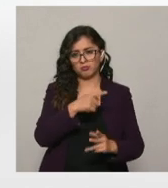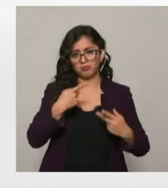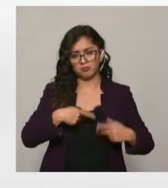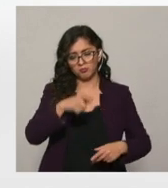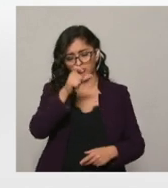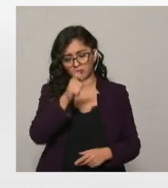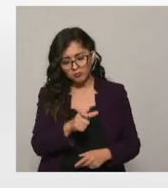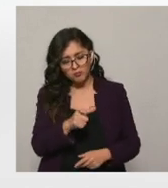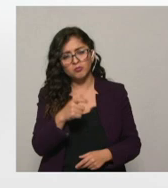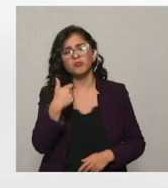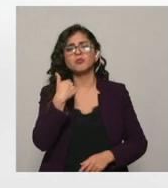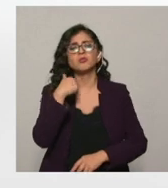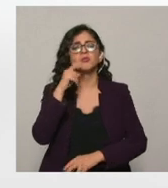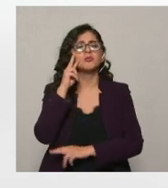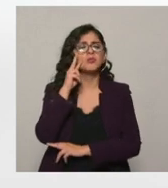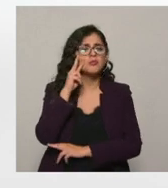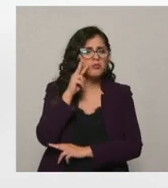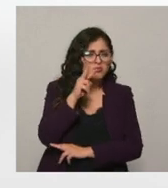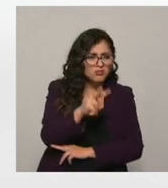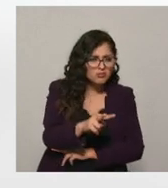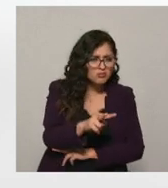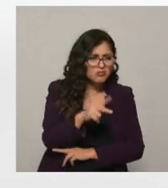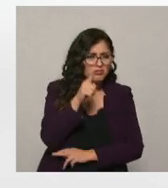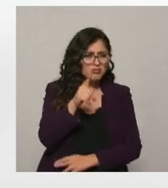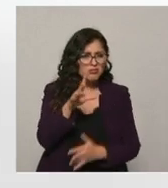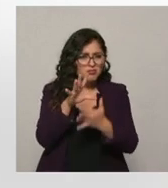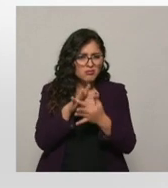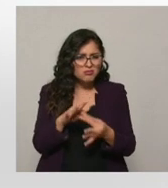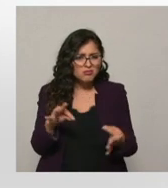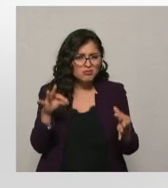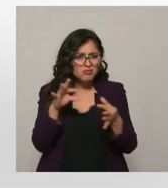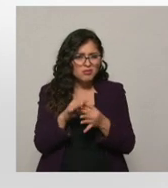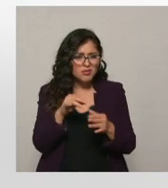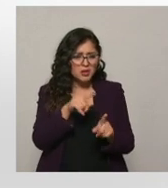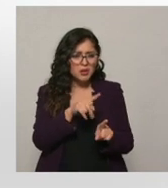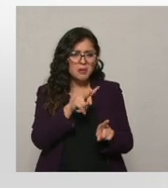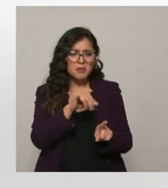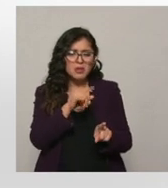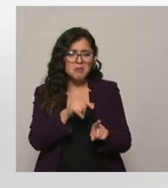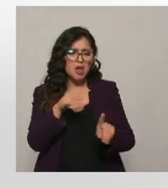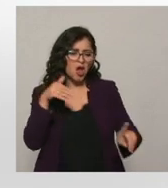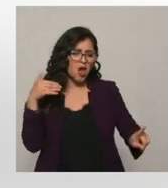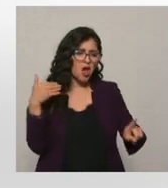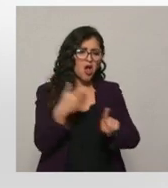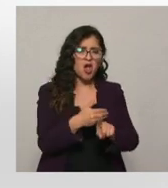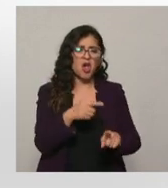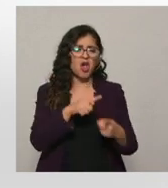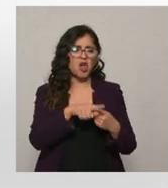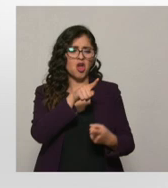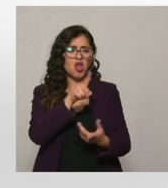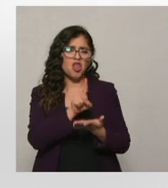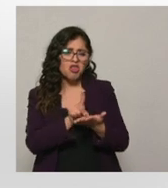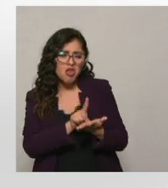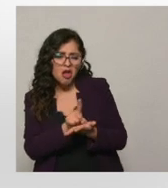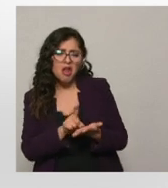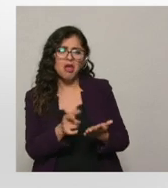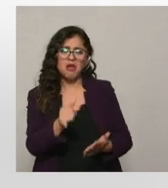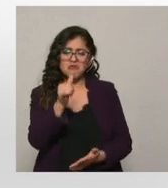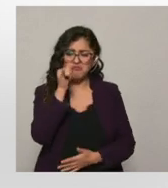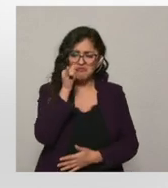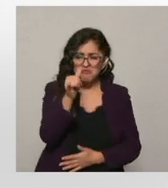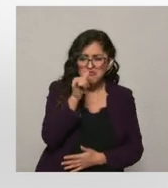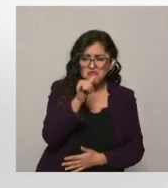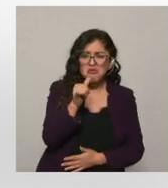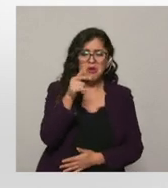Yo me doy cuenta de cómo está hablando de la víctima, drogadicta, alcohólica, ella se lo buscó, era muy